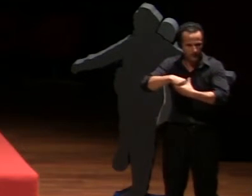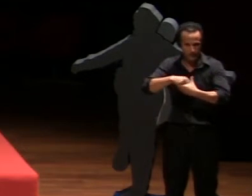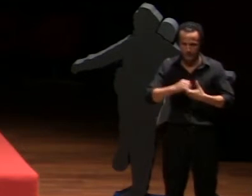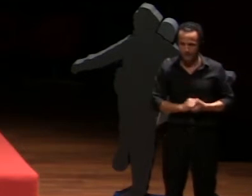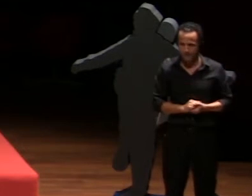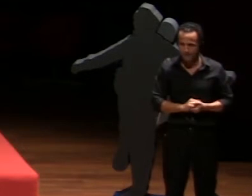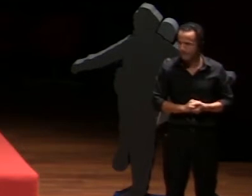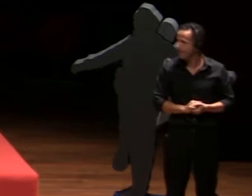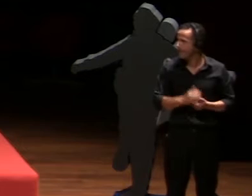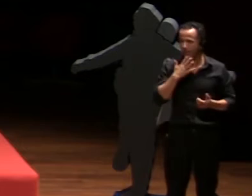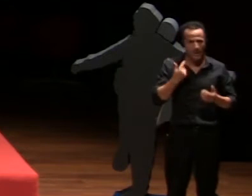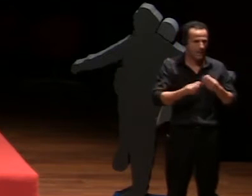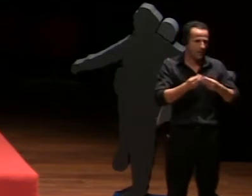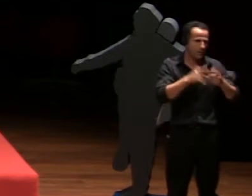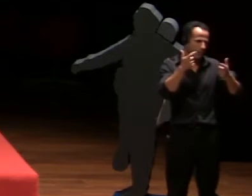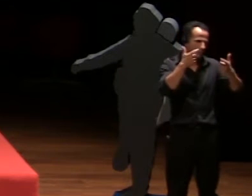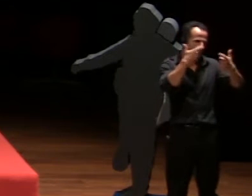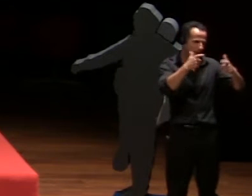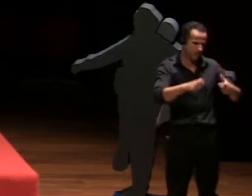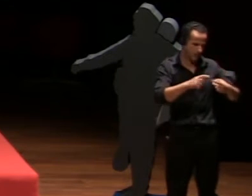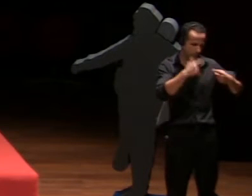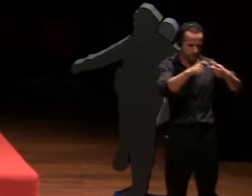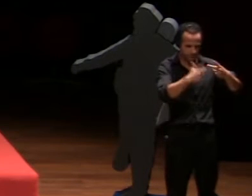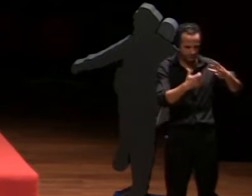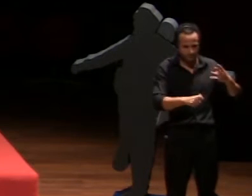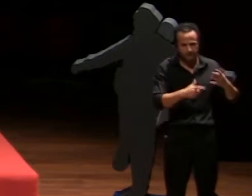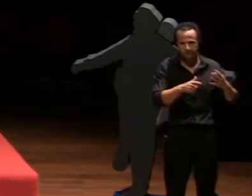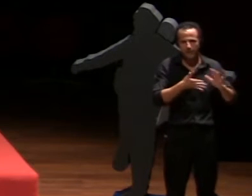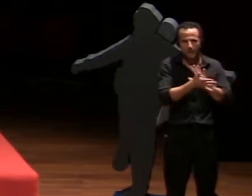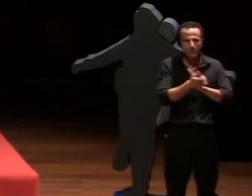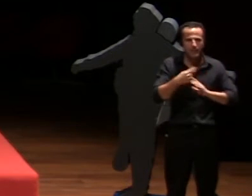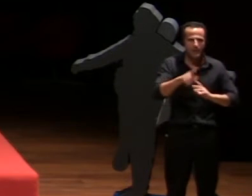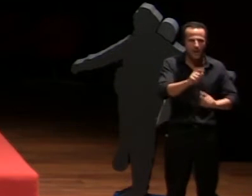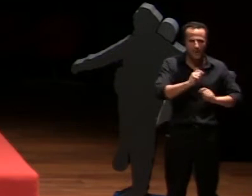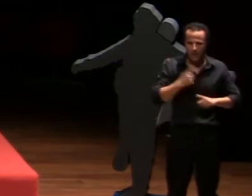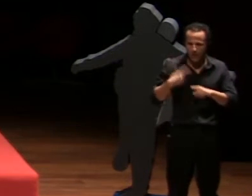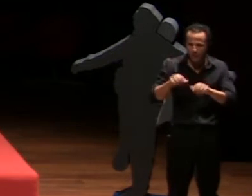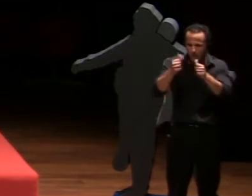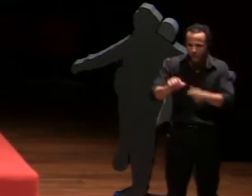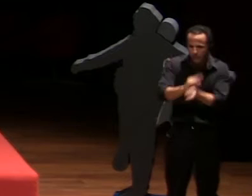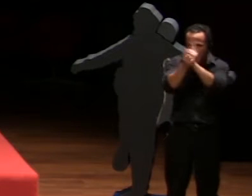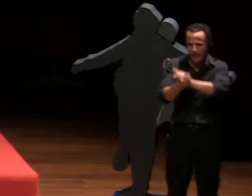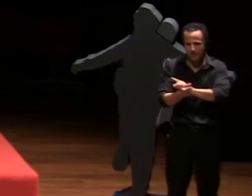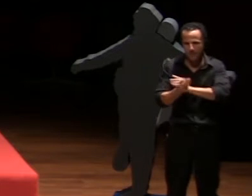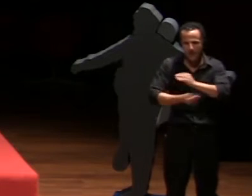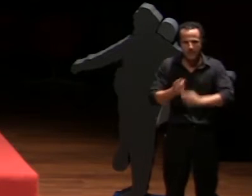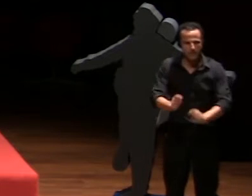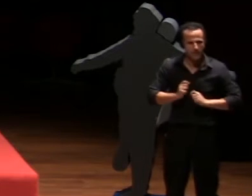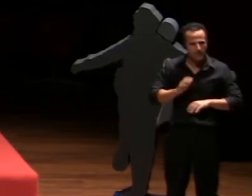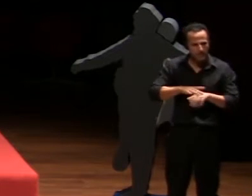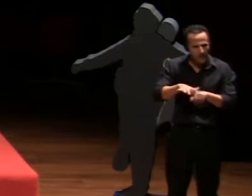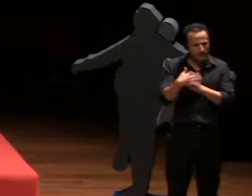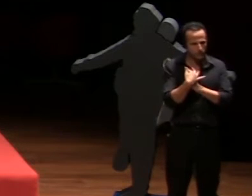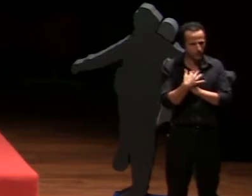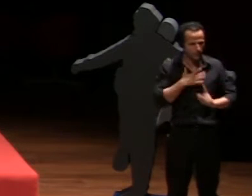4 apartados con algunas de las aportaciones que creo que han sido referentes, aquello que ha hecho cambiar la forma de hacer las cosas, por lo menos para nuestro